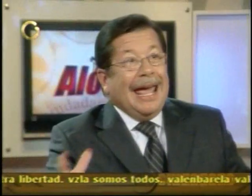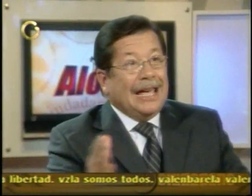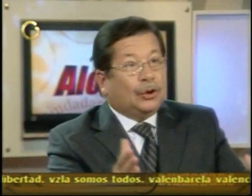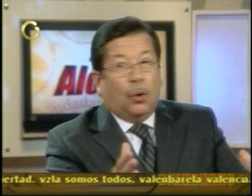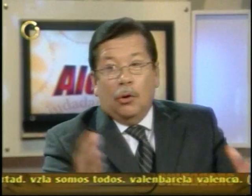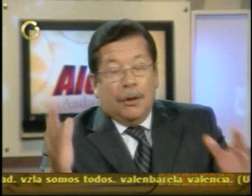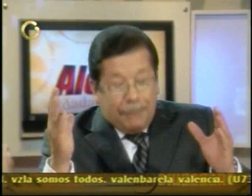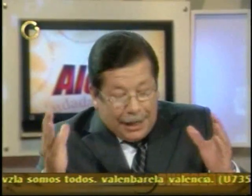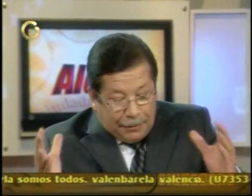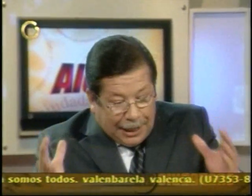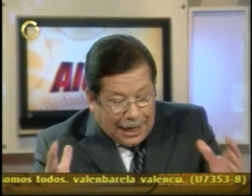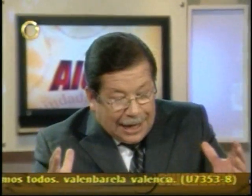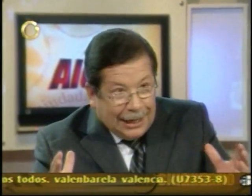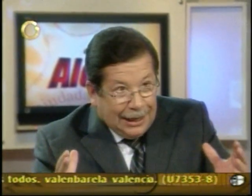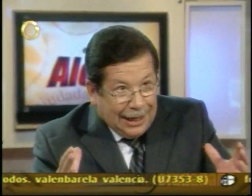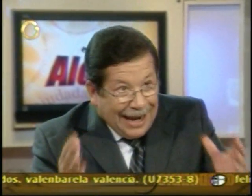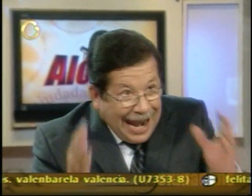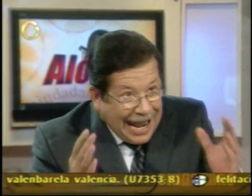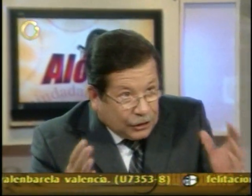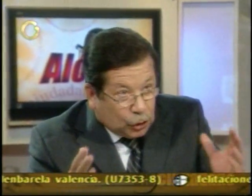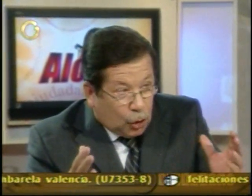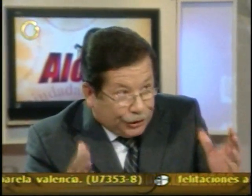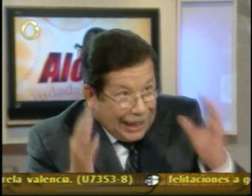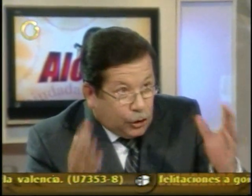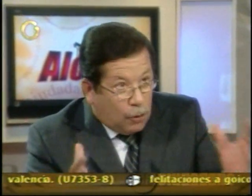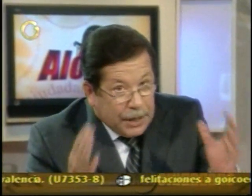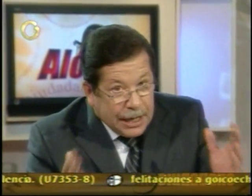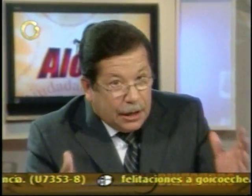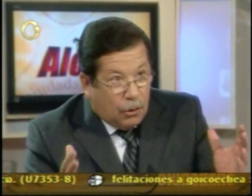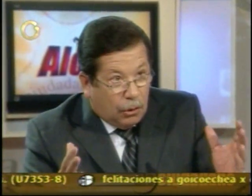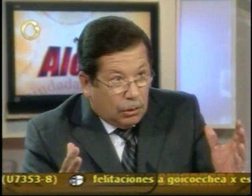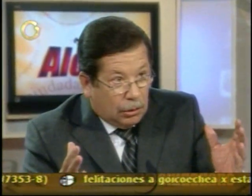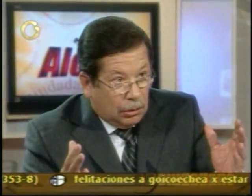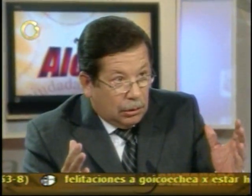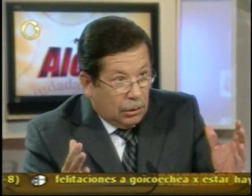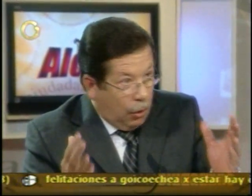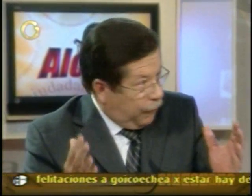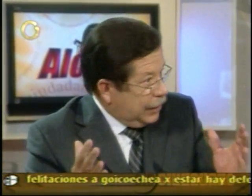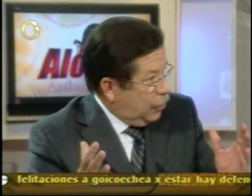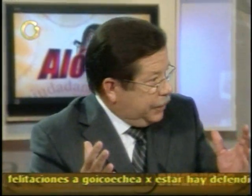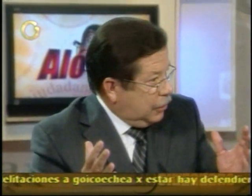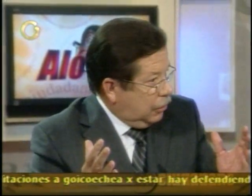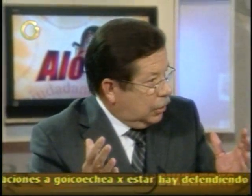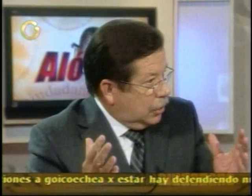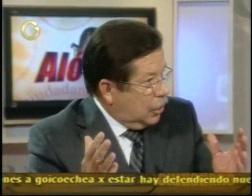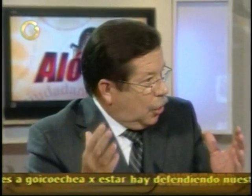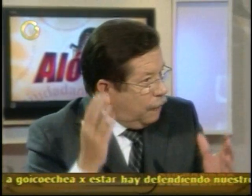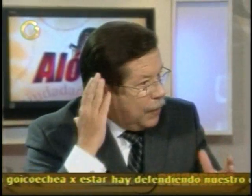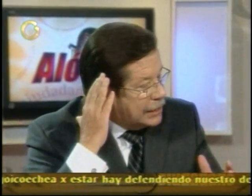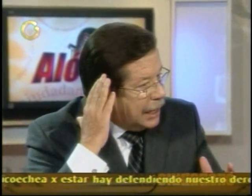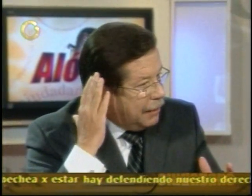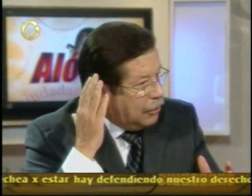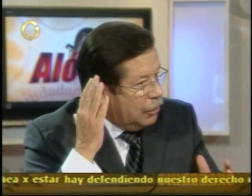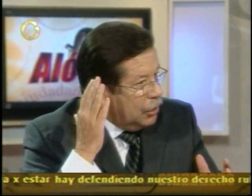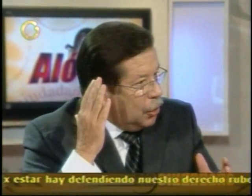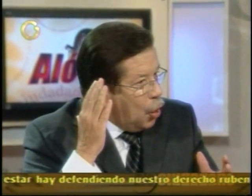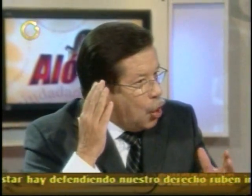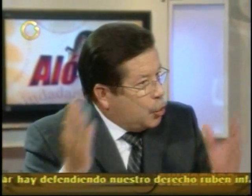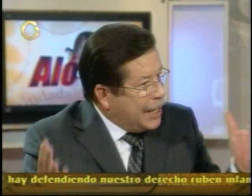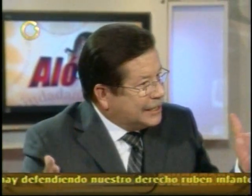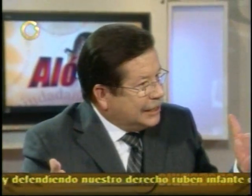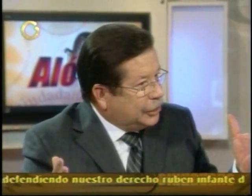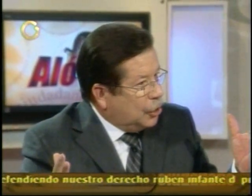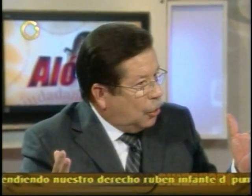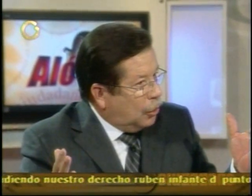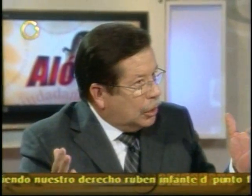Ángel, esto, mira Miguel Ángel. Esto del domingo, o fue el domingo, o fue el sábado,